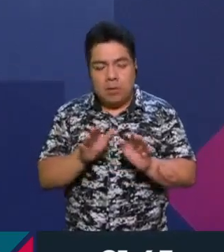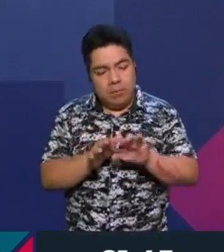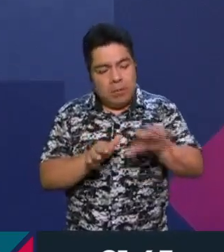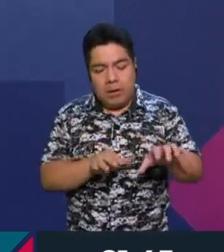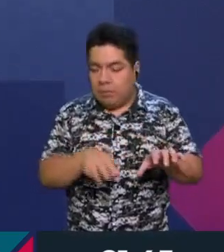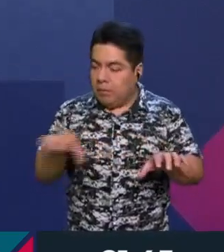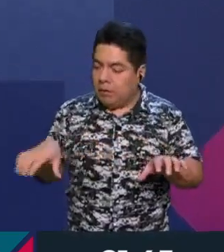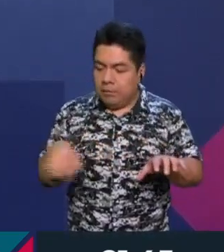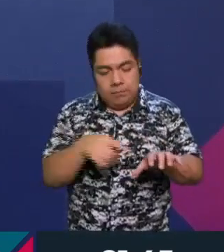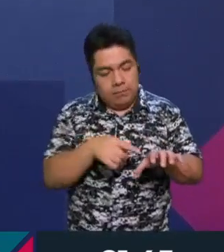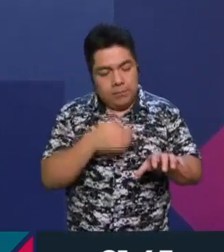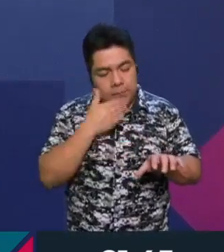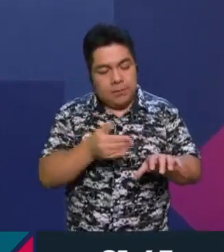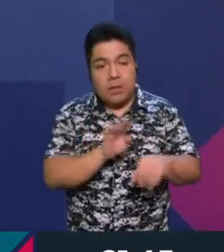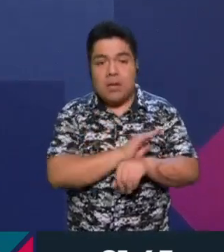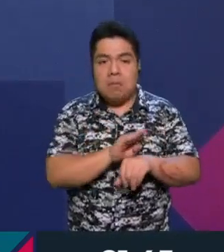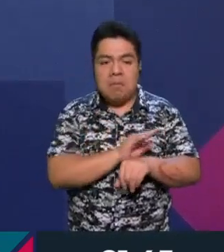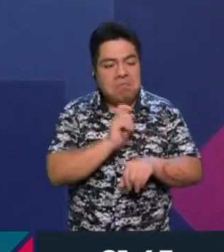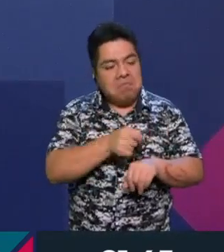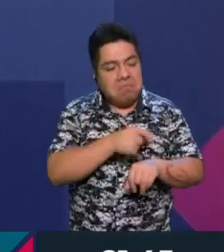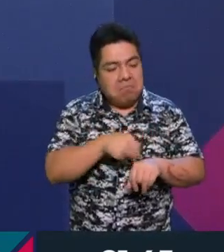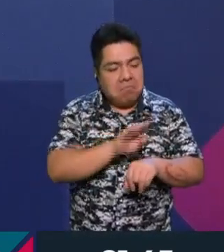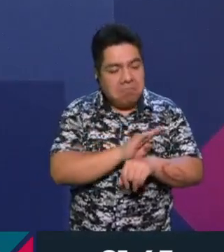el estado del bienestar, que esto es